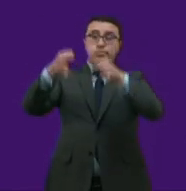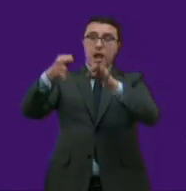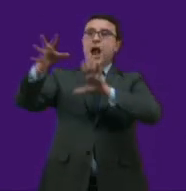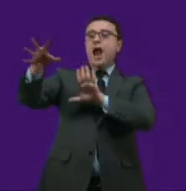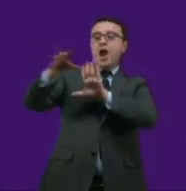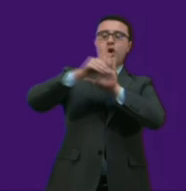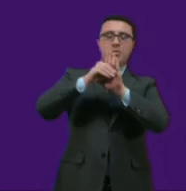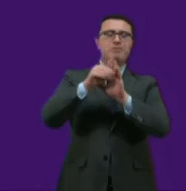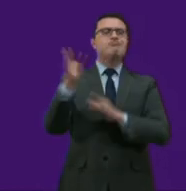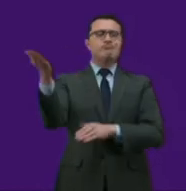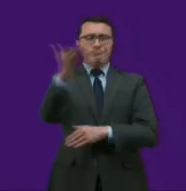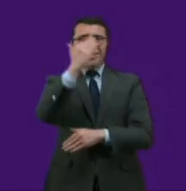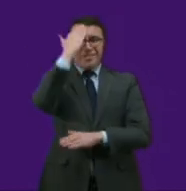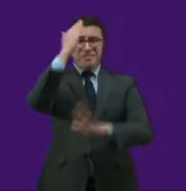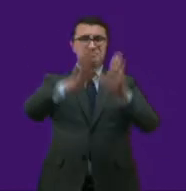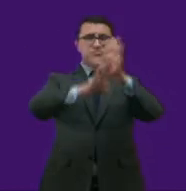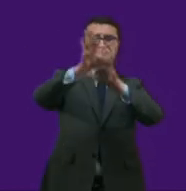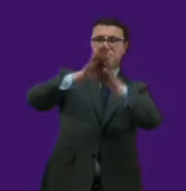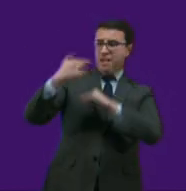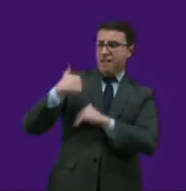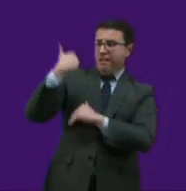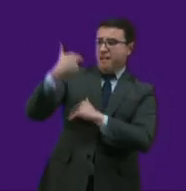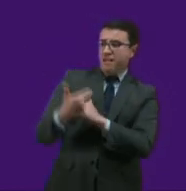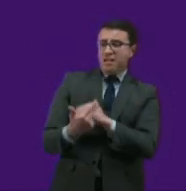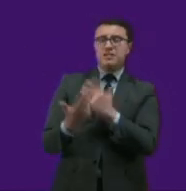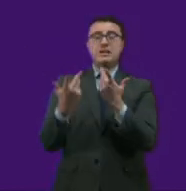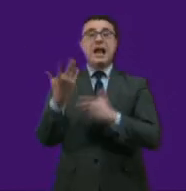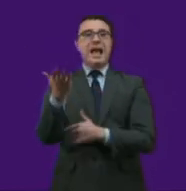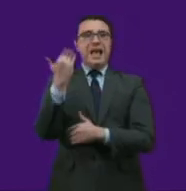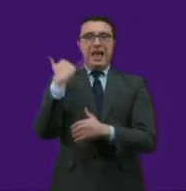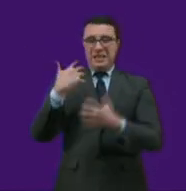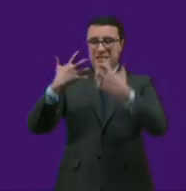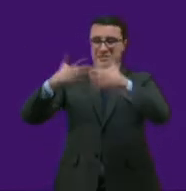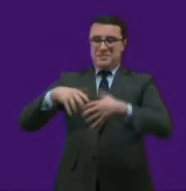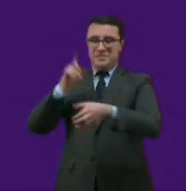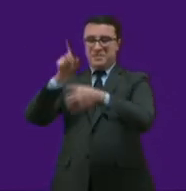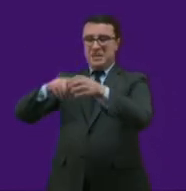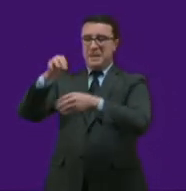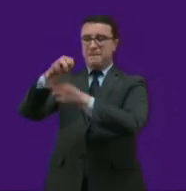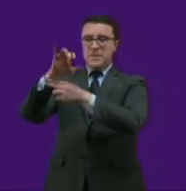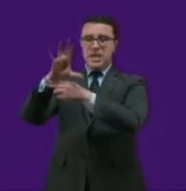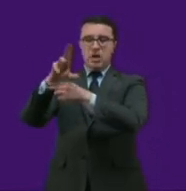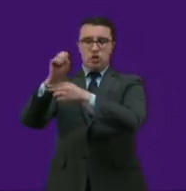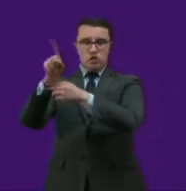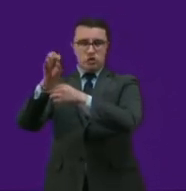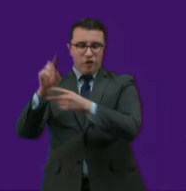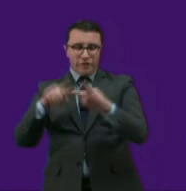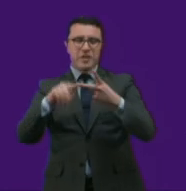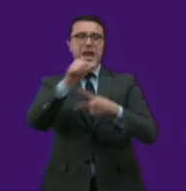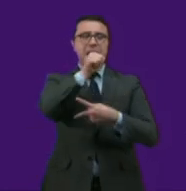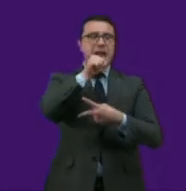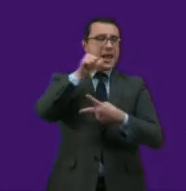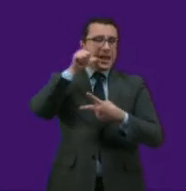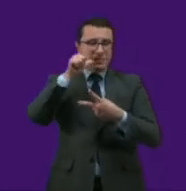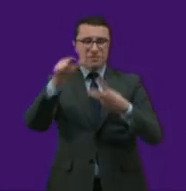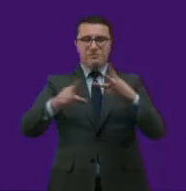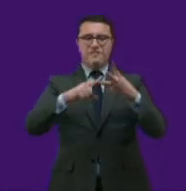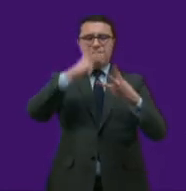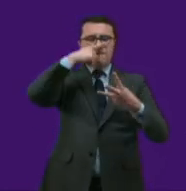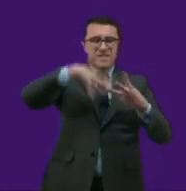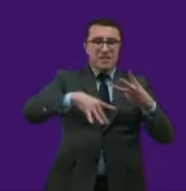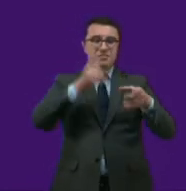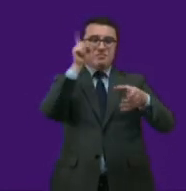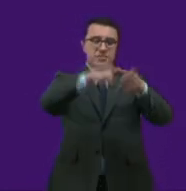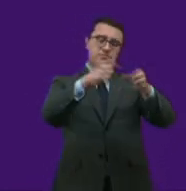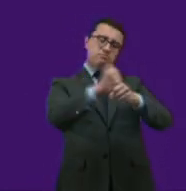las historias de éxito de los que fueron empleados de Microsoft, de Amazon, de Facebook, y que posiblemente